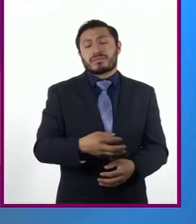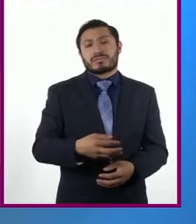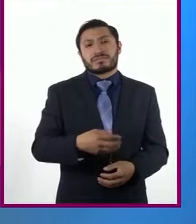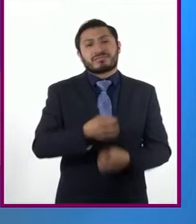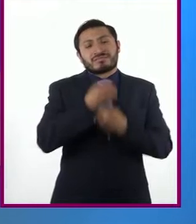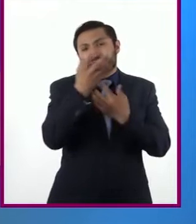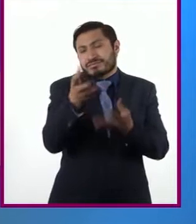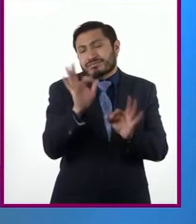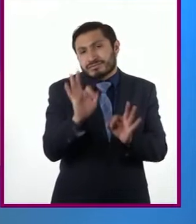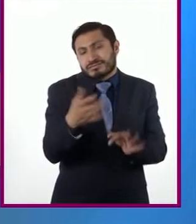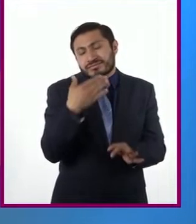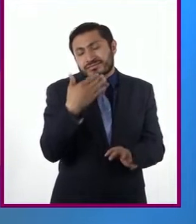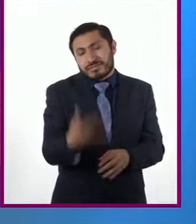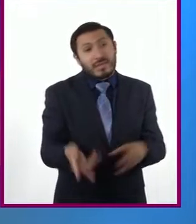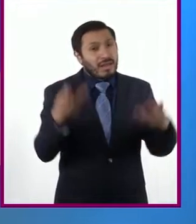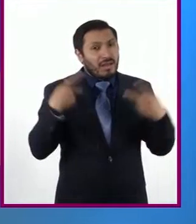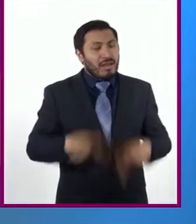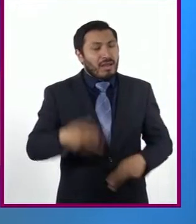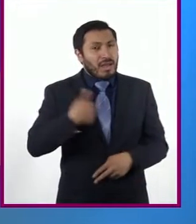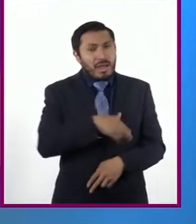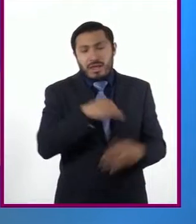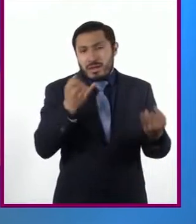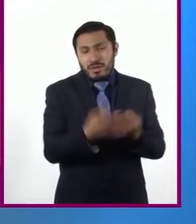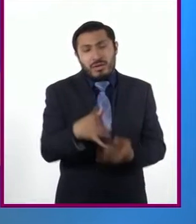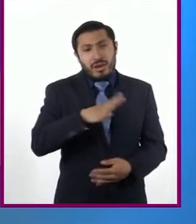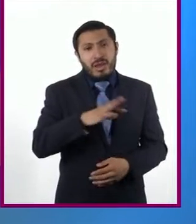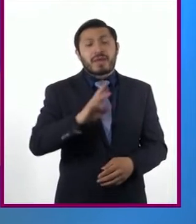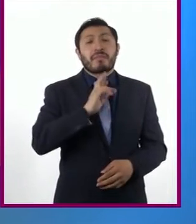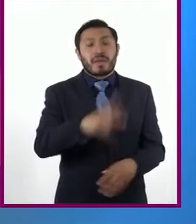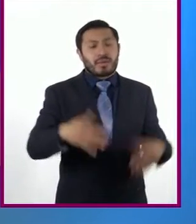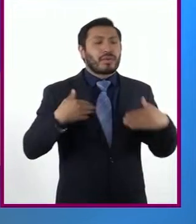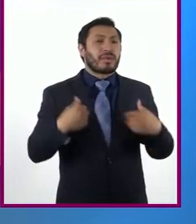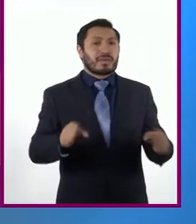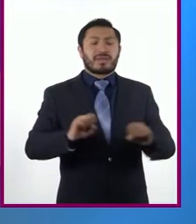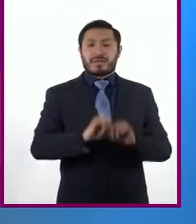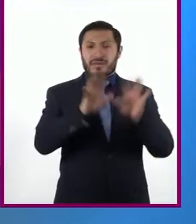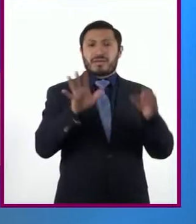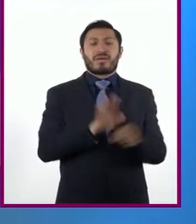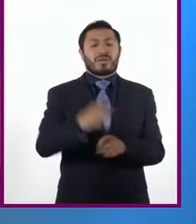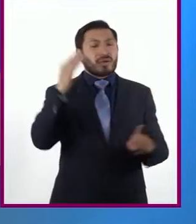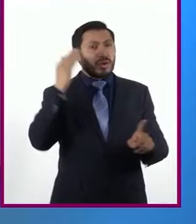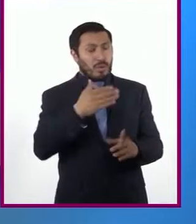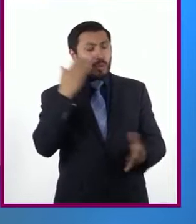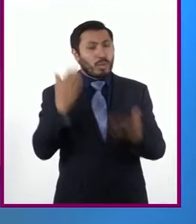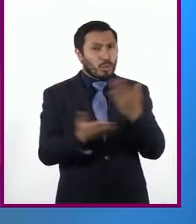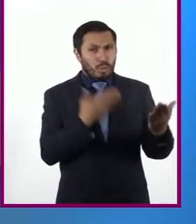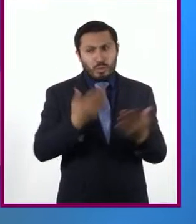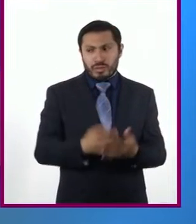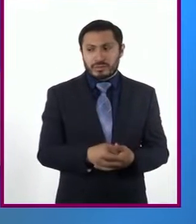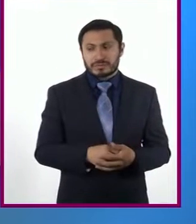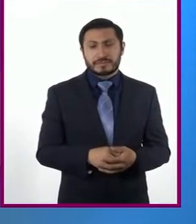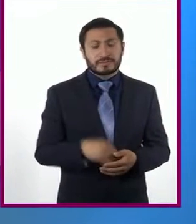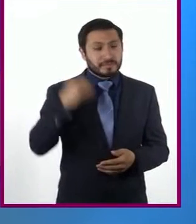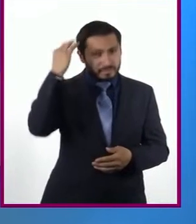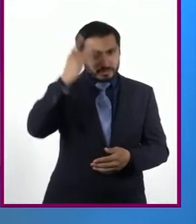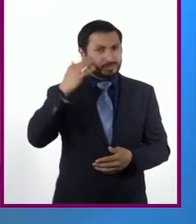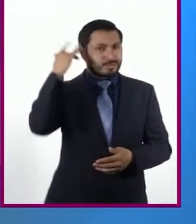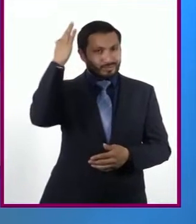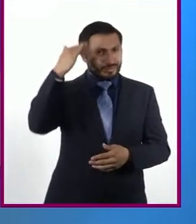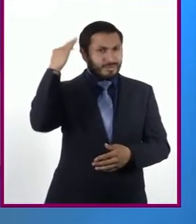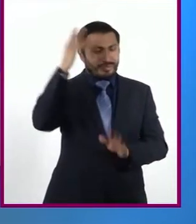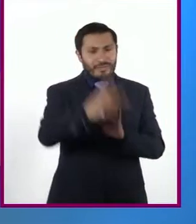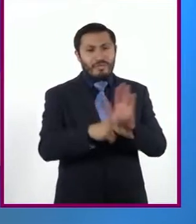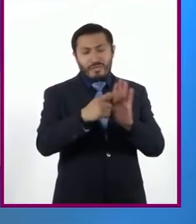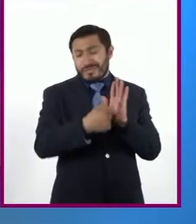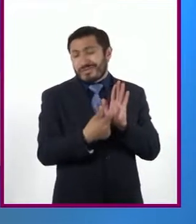las personas y nosotros mismos tendremos una mejor comprensión de lo que queremos y estudiamos. Analicemos el siguiente